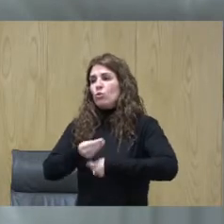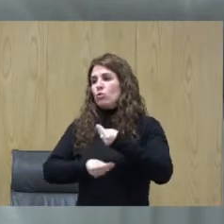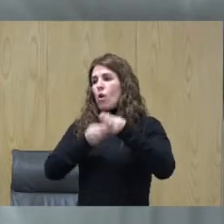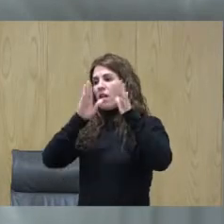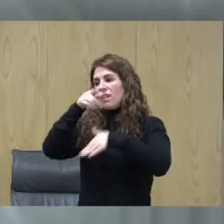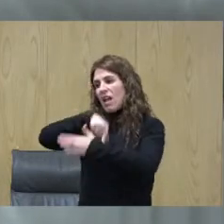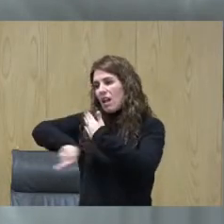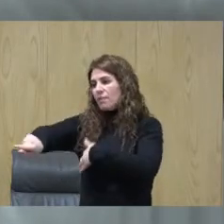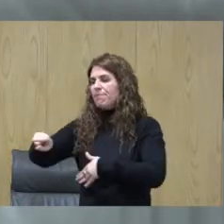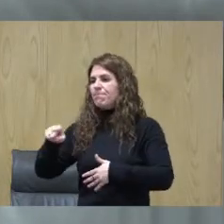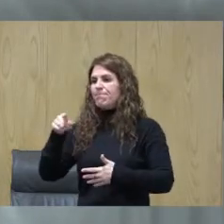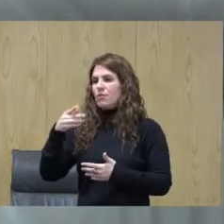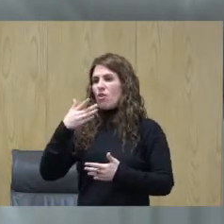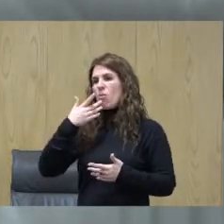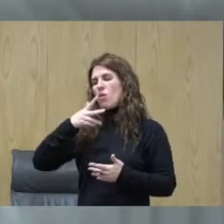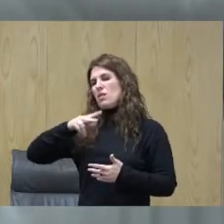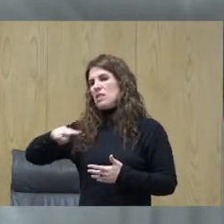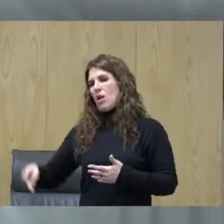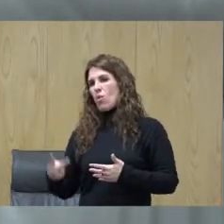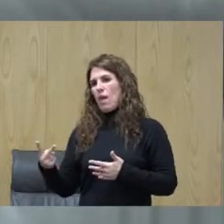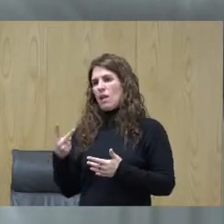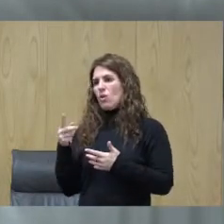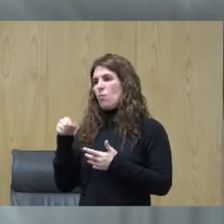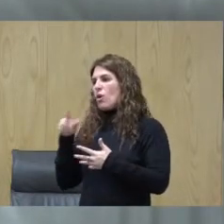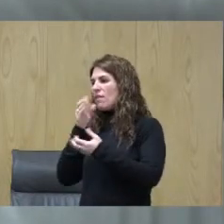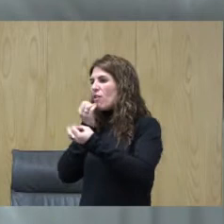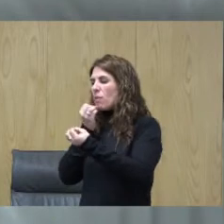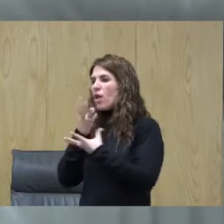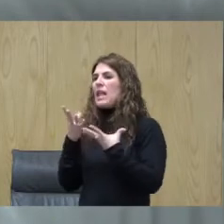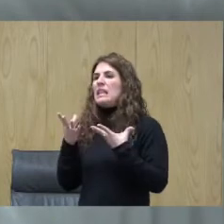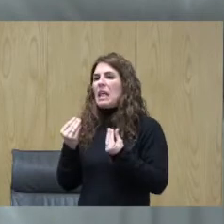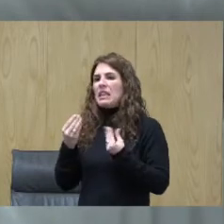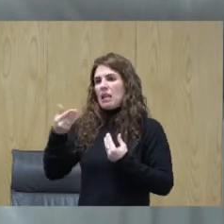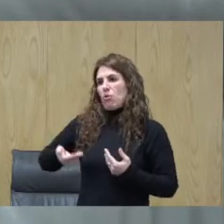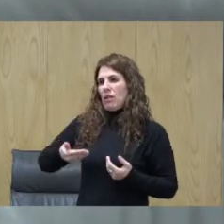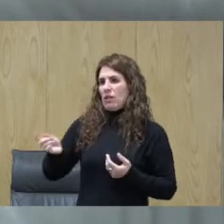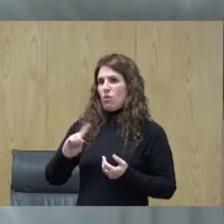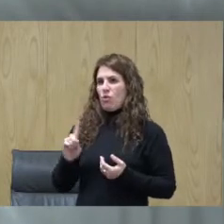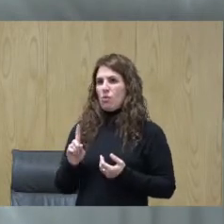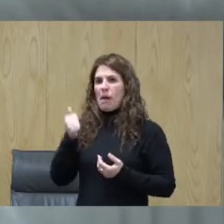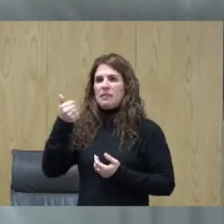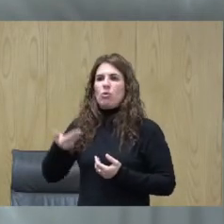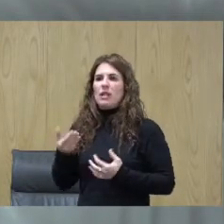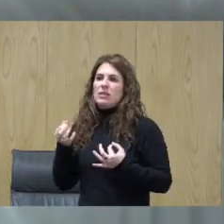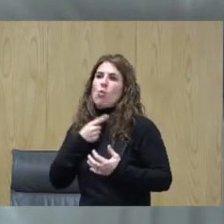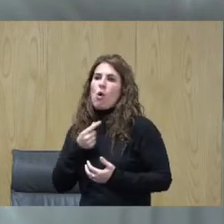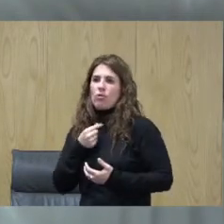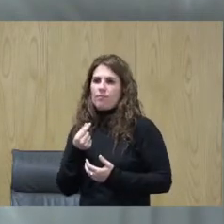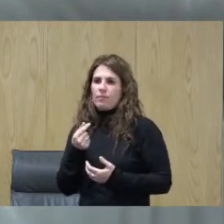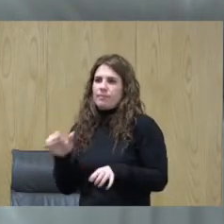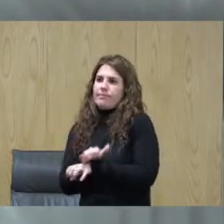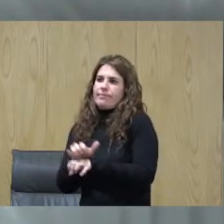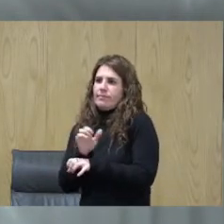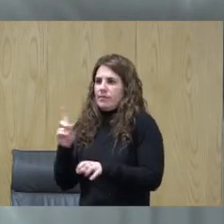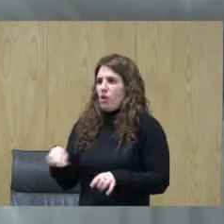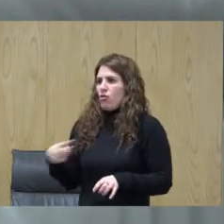vía más secundaria, donde, digamos, ya la información no es lo más importante, sino quizás la gracia que te haga el texto, ¿no? Eso, digamos, entre información